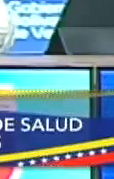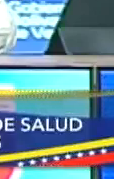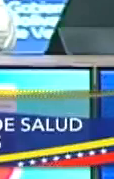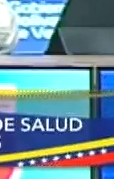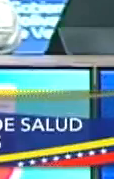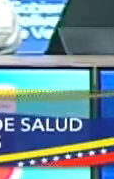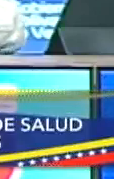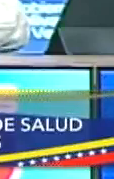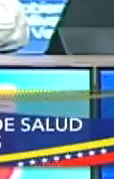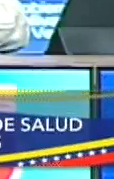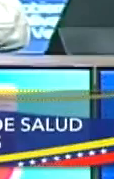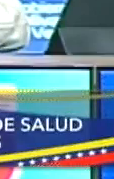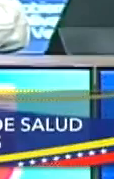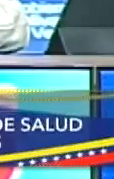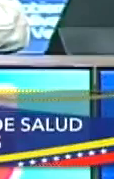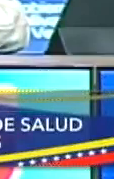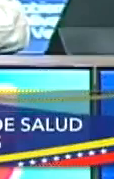humana.